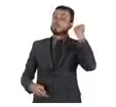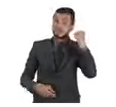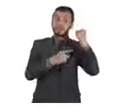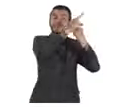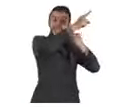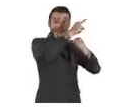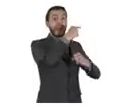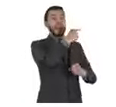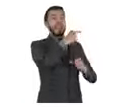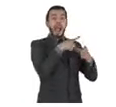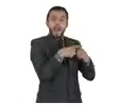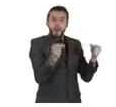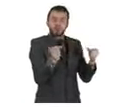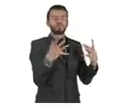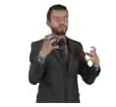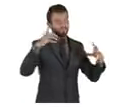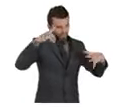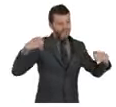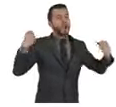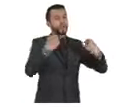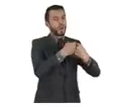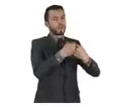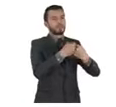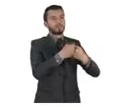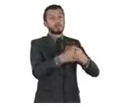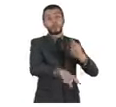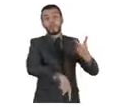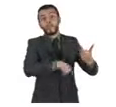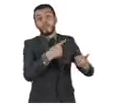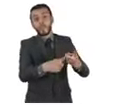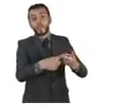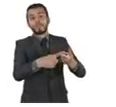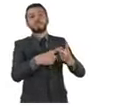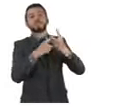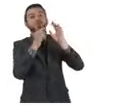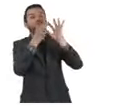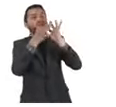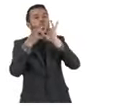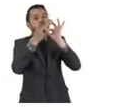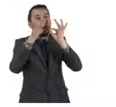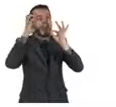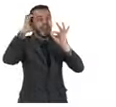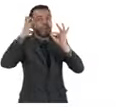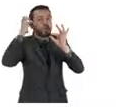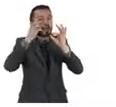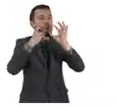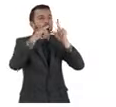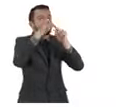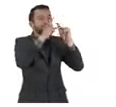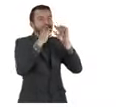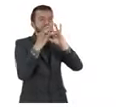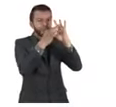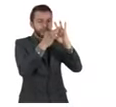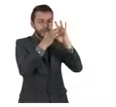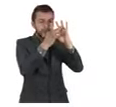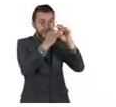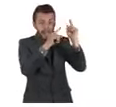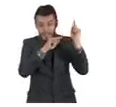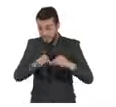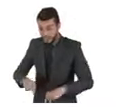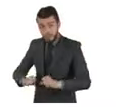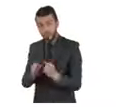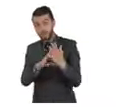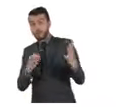este año, ahorita en el mes de julio, y se ha empezado a generar 15 mil millones de dólares de inversión para poder tener